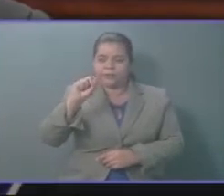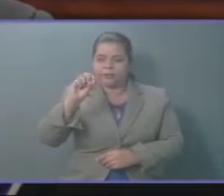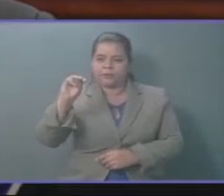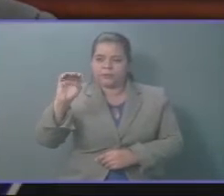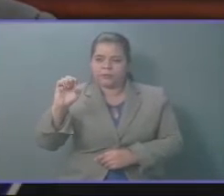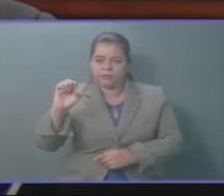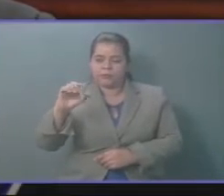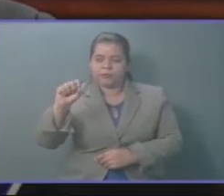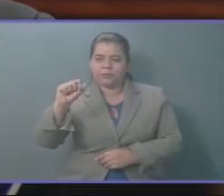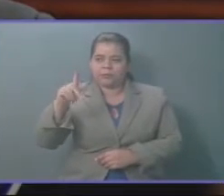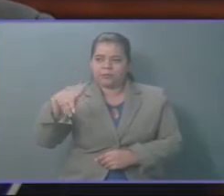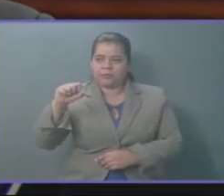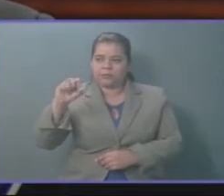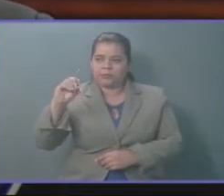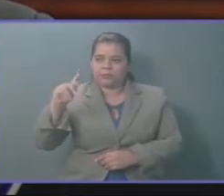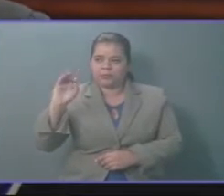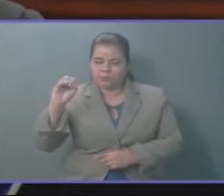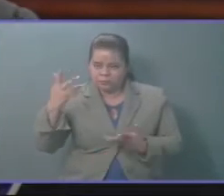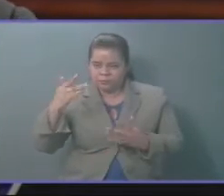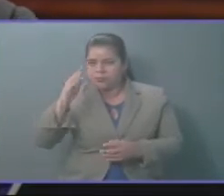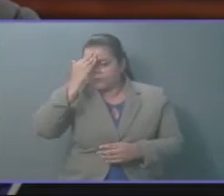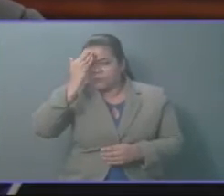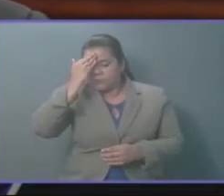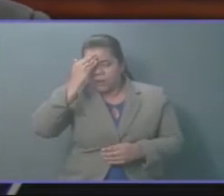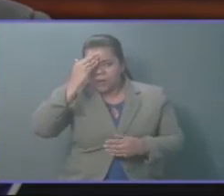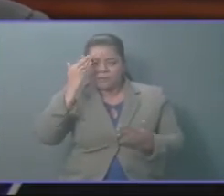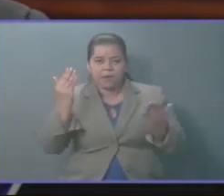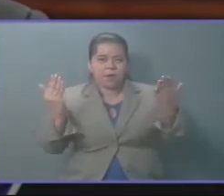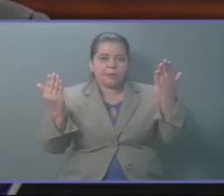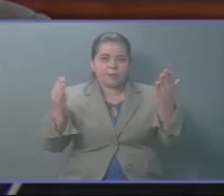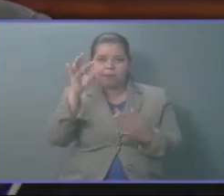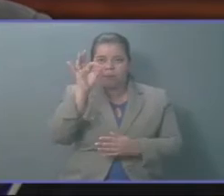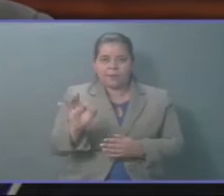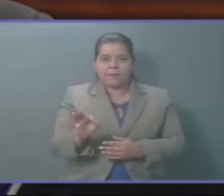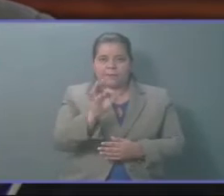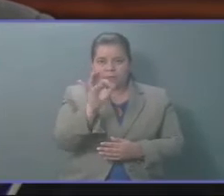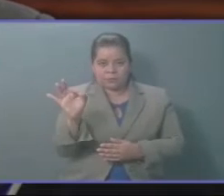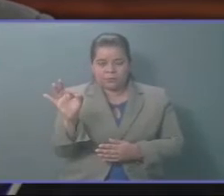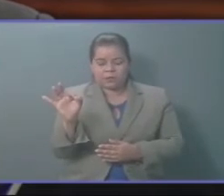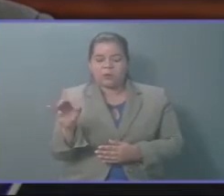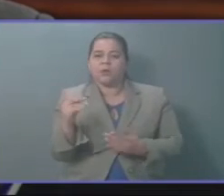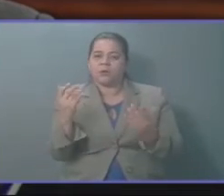dimos cuenta de la noticia de que el Papa Francisco tuvo a bien